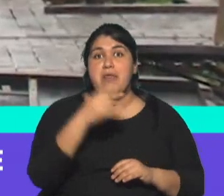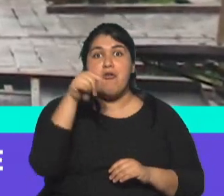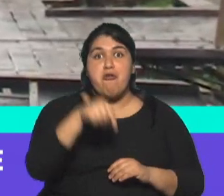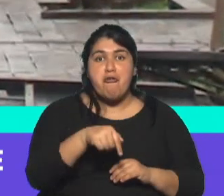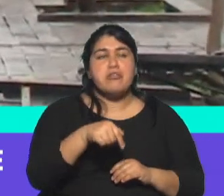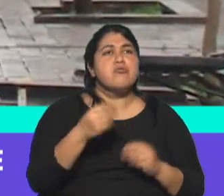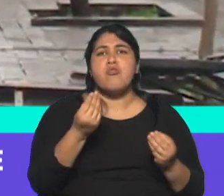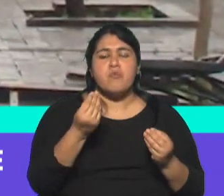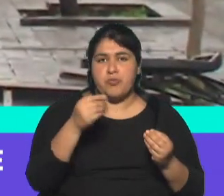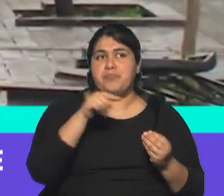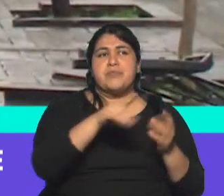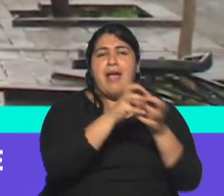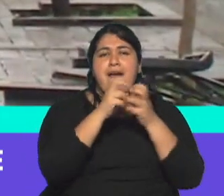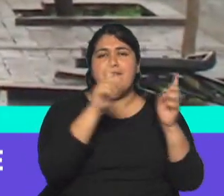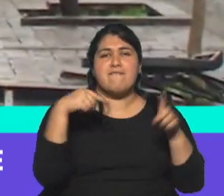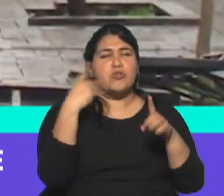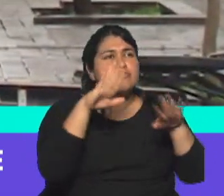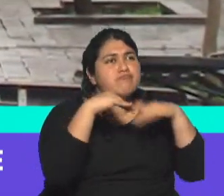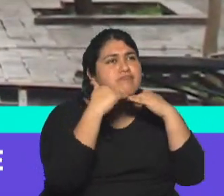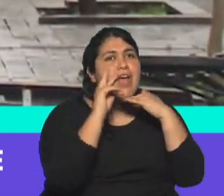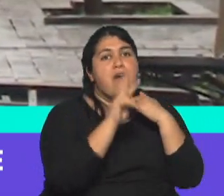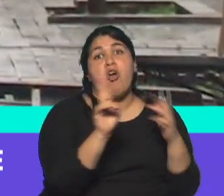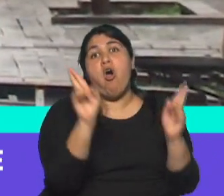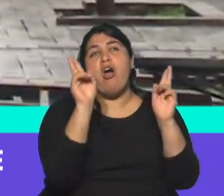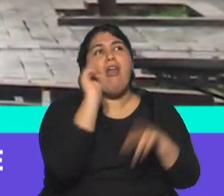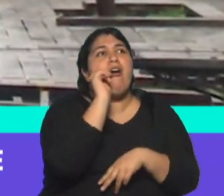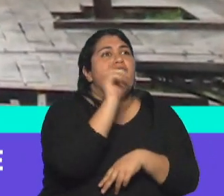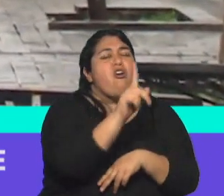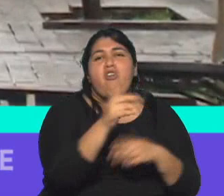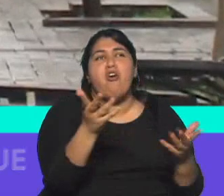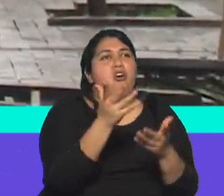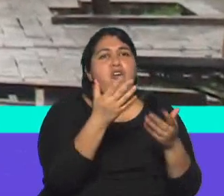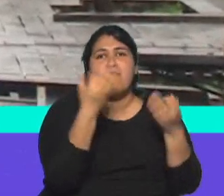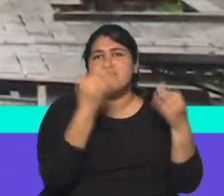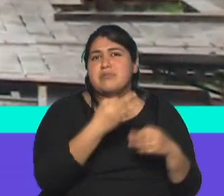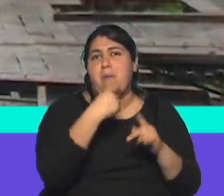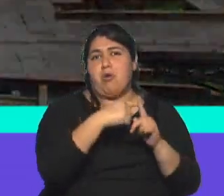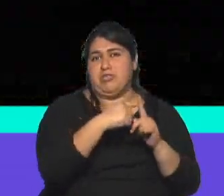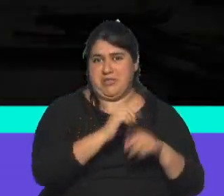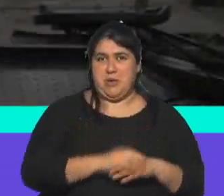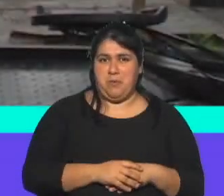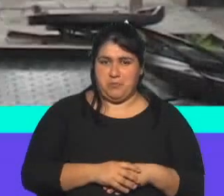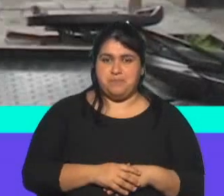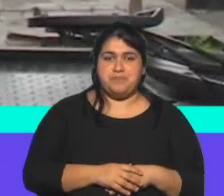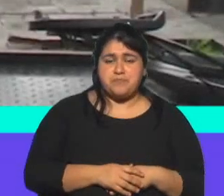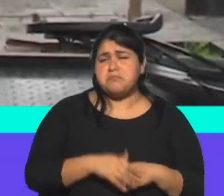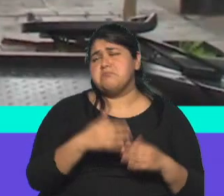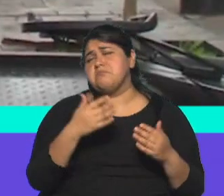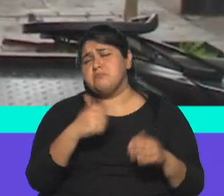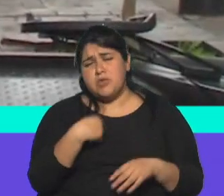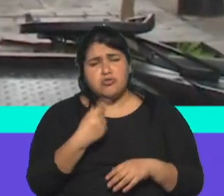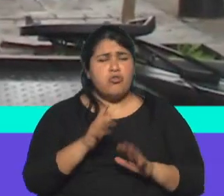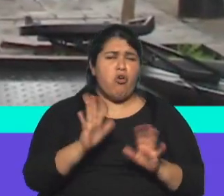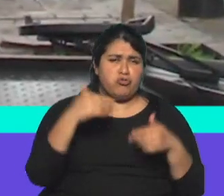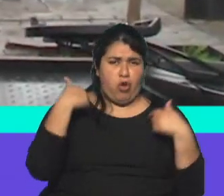cómo se da el debate y bueno, ojalá tengamos el mismo resultado que la primera lectura, ¿no? Más allá de que nosotros tengamos